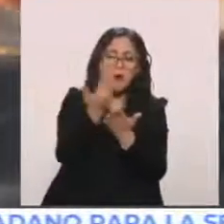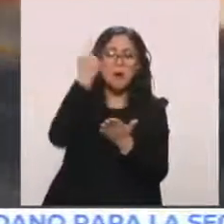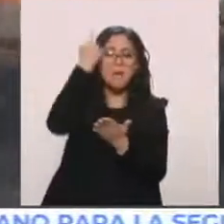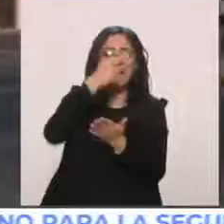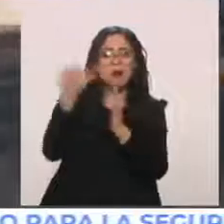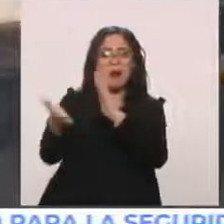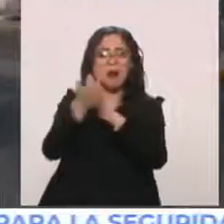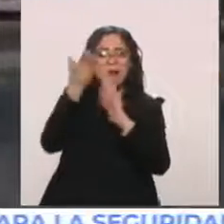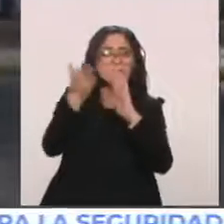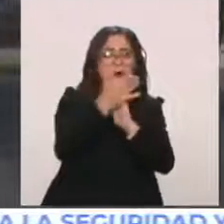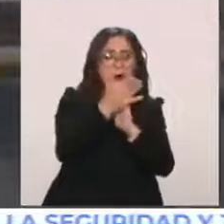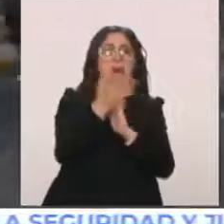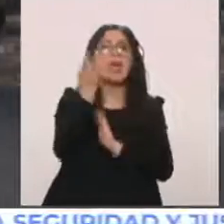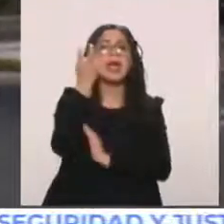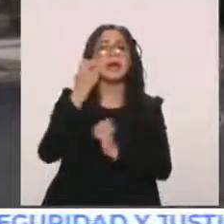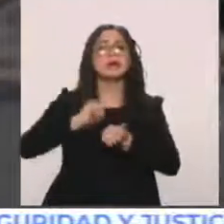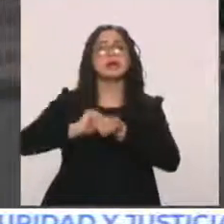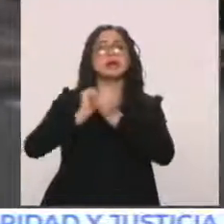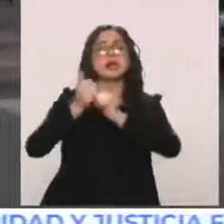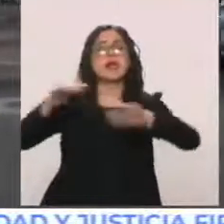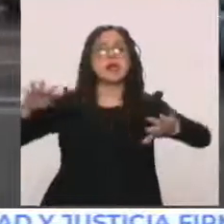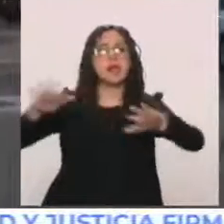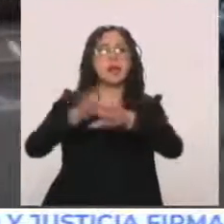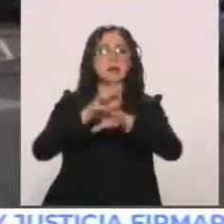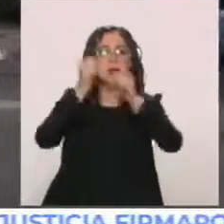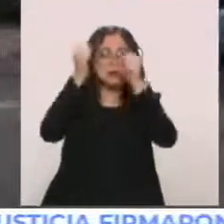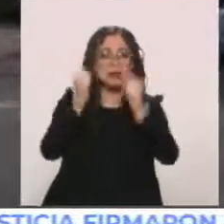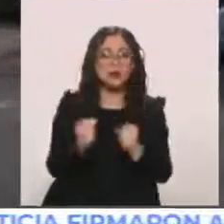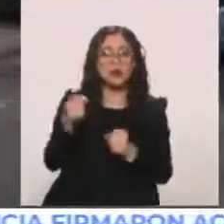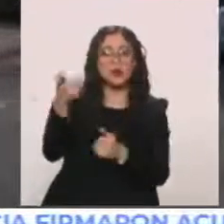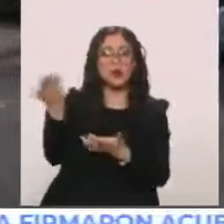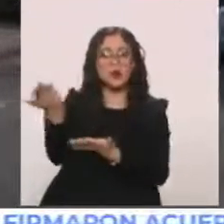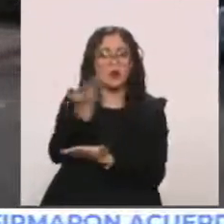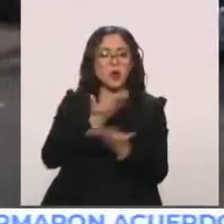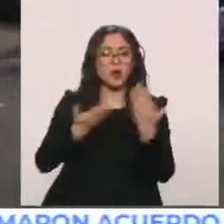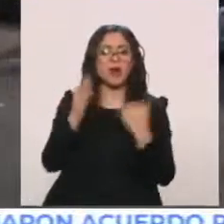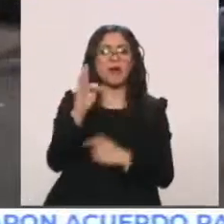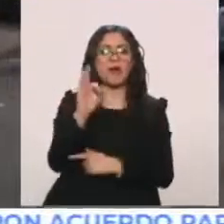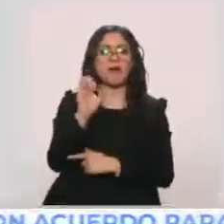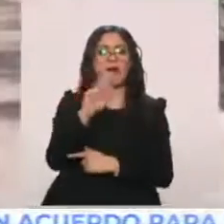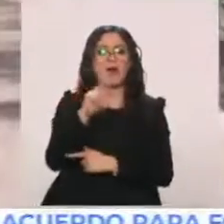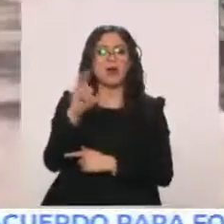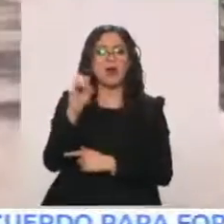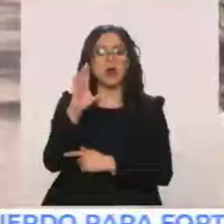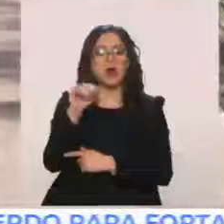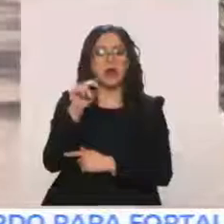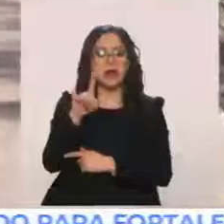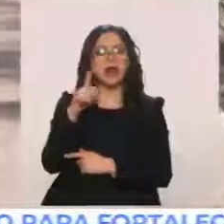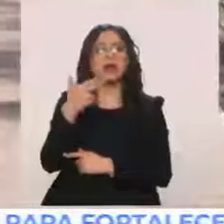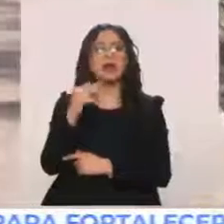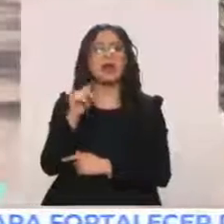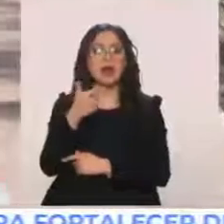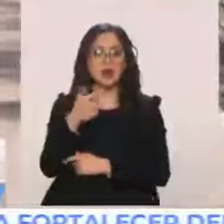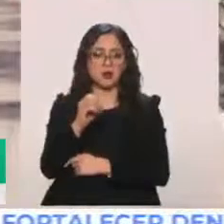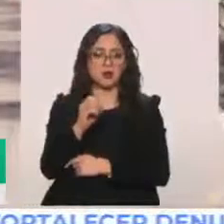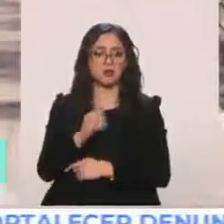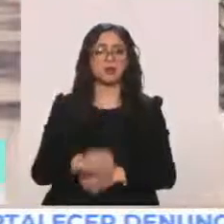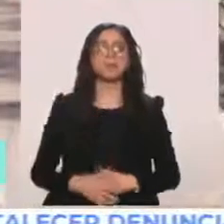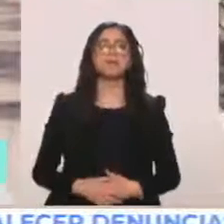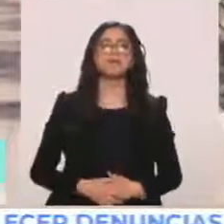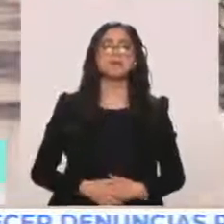mismo, es lo que cambió la seguridad y la convivencia en Ferrocarril Hidalgo. Pasaron a invitarnos,